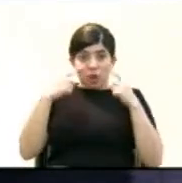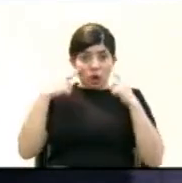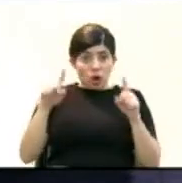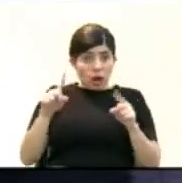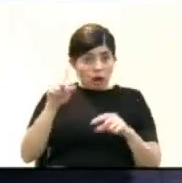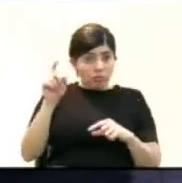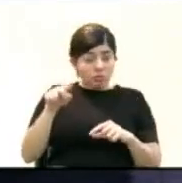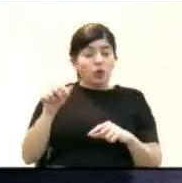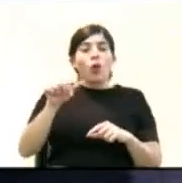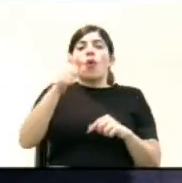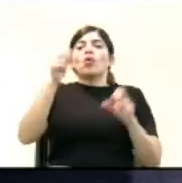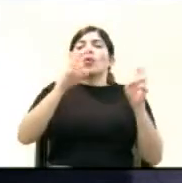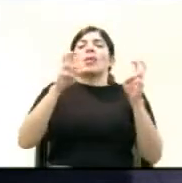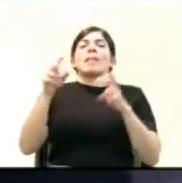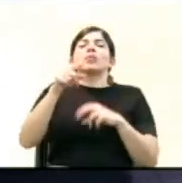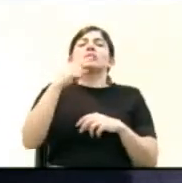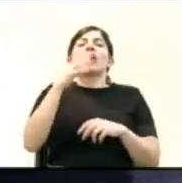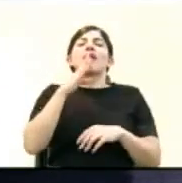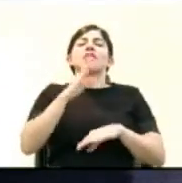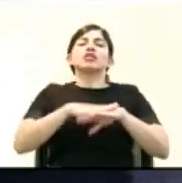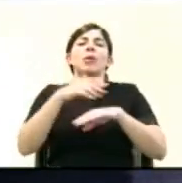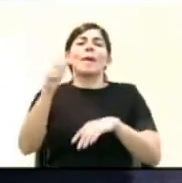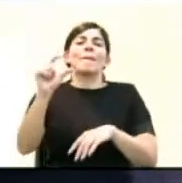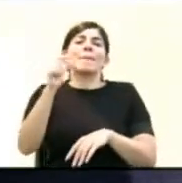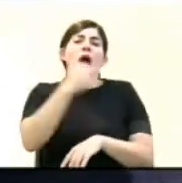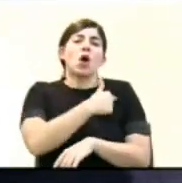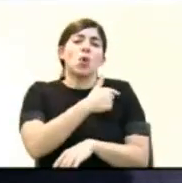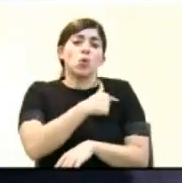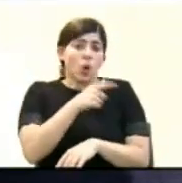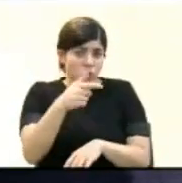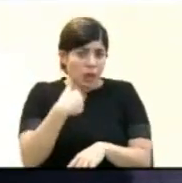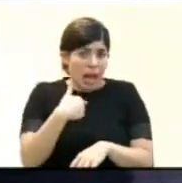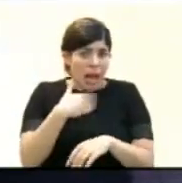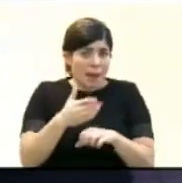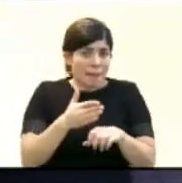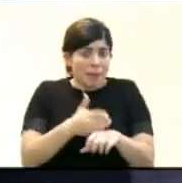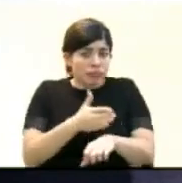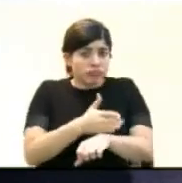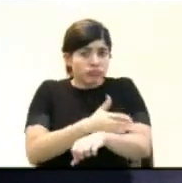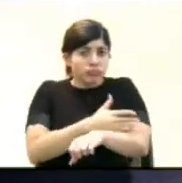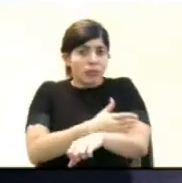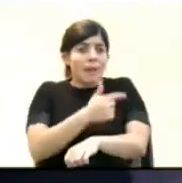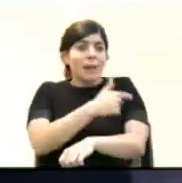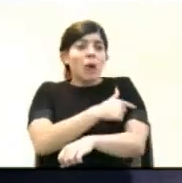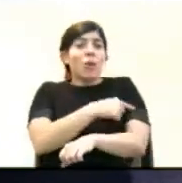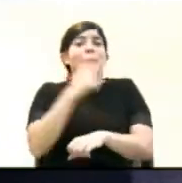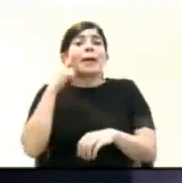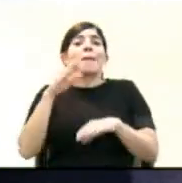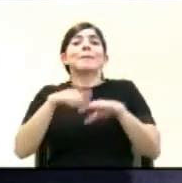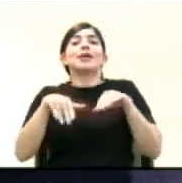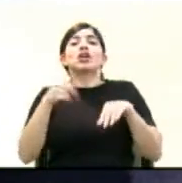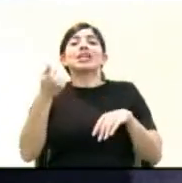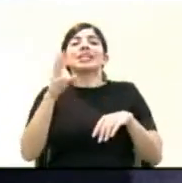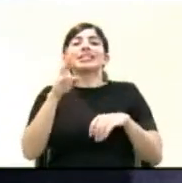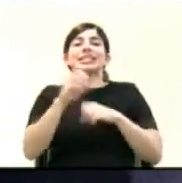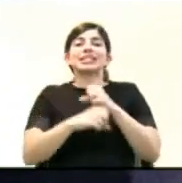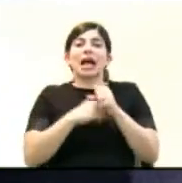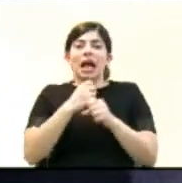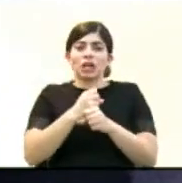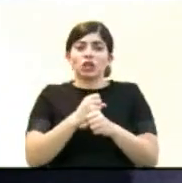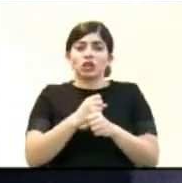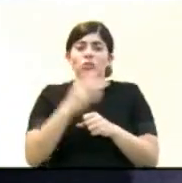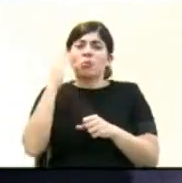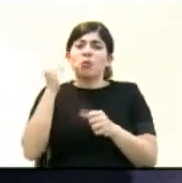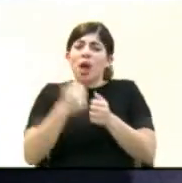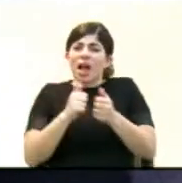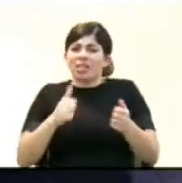también mencionaron ahora de la vacunación. ¿Ya se ha avanzado en algo la vacunación para menores de los 16 años y por qué se ha atrasado tanto